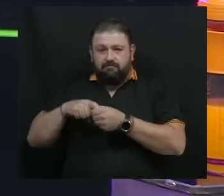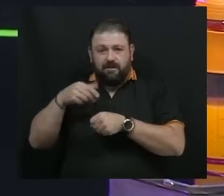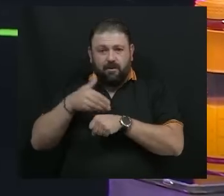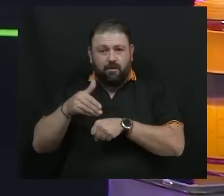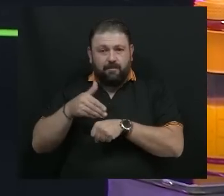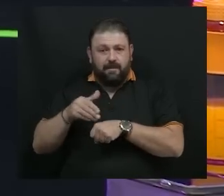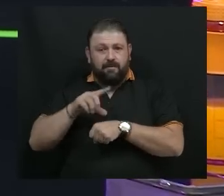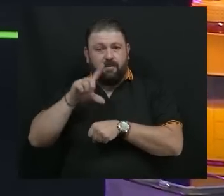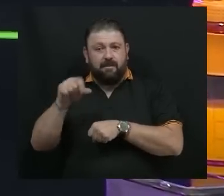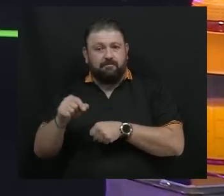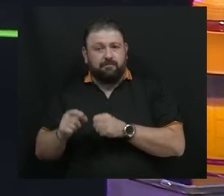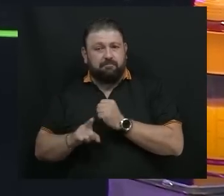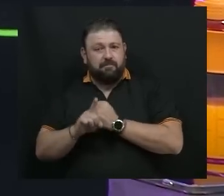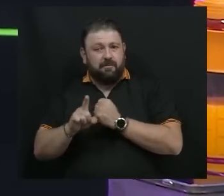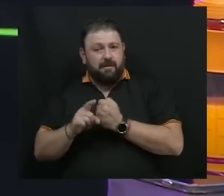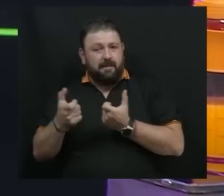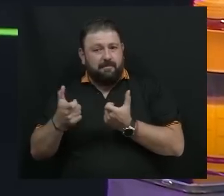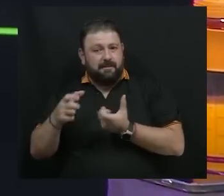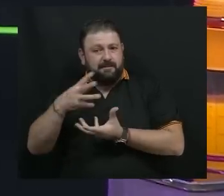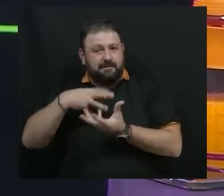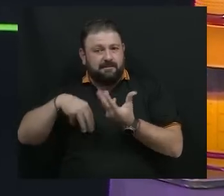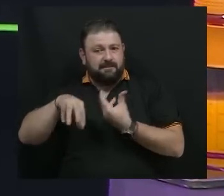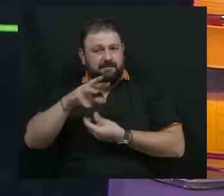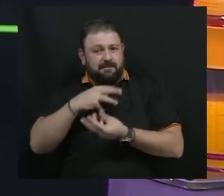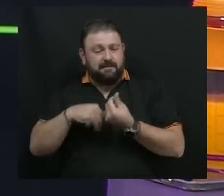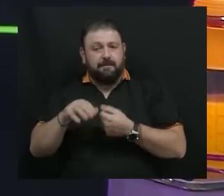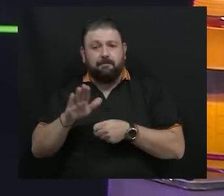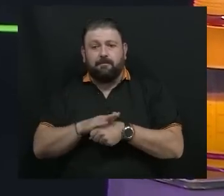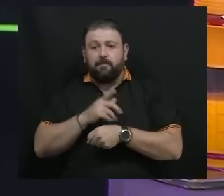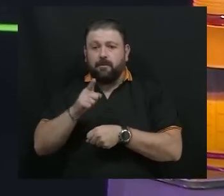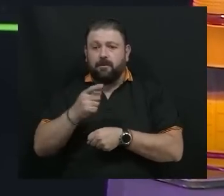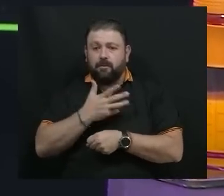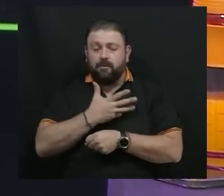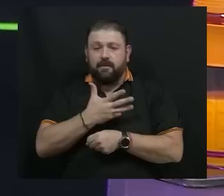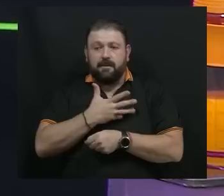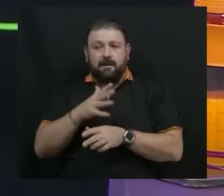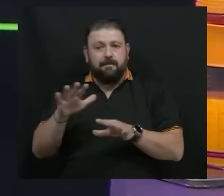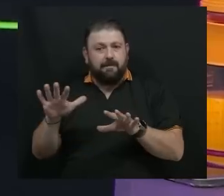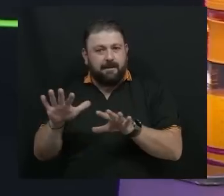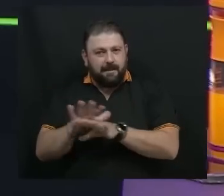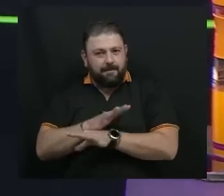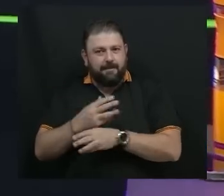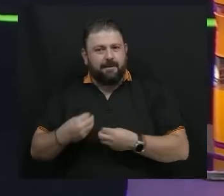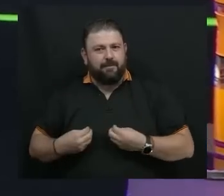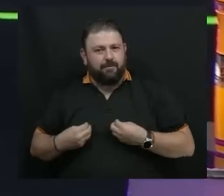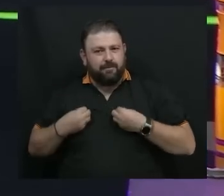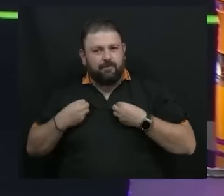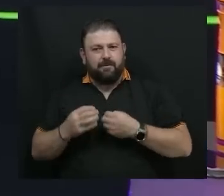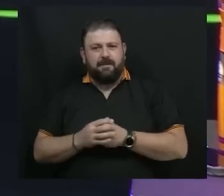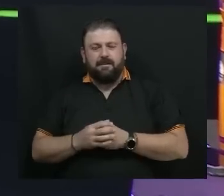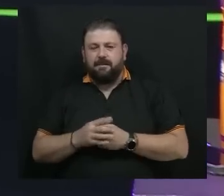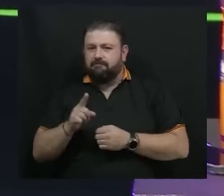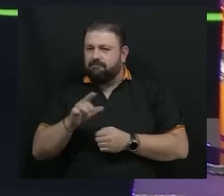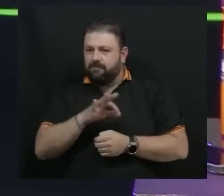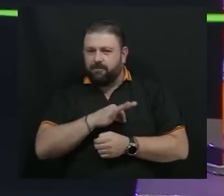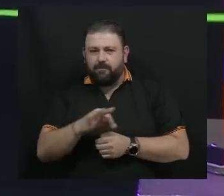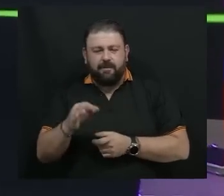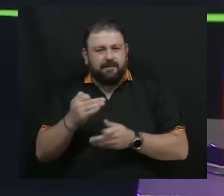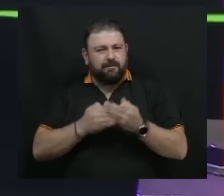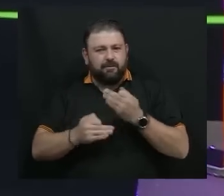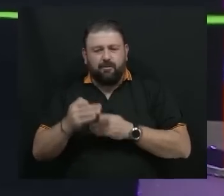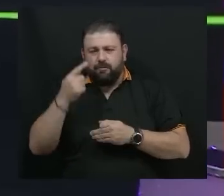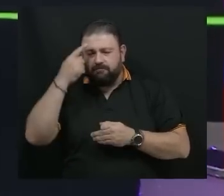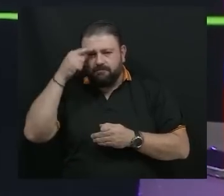tengas problemas económicos, porque tienes una herramienta para cambiar tu vida financiera en todas las áreas, pero tienes